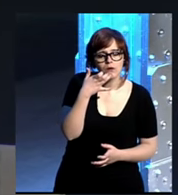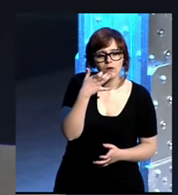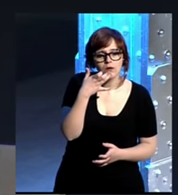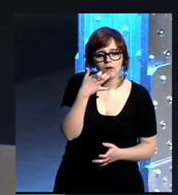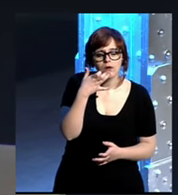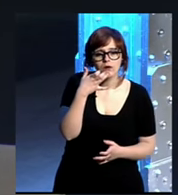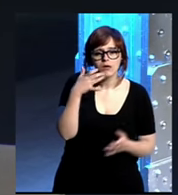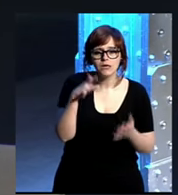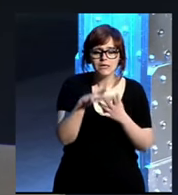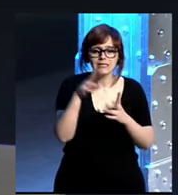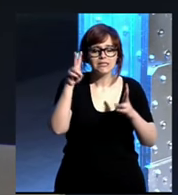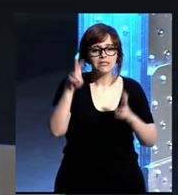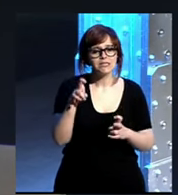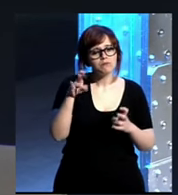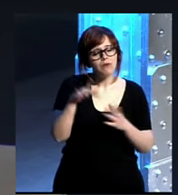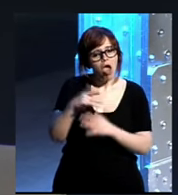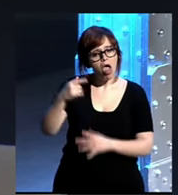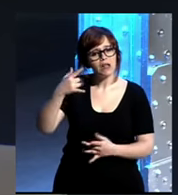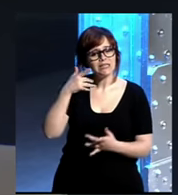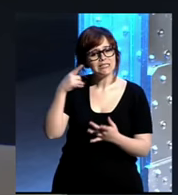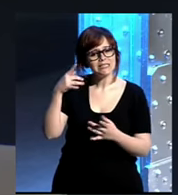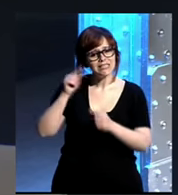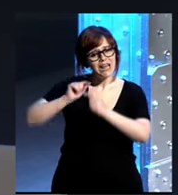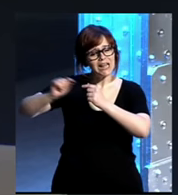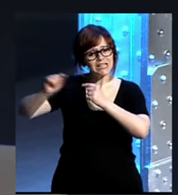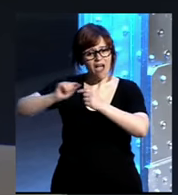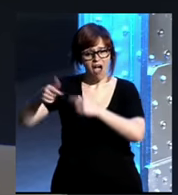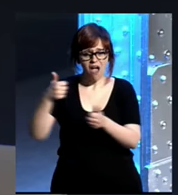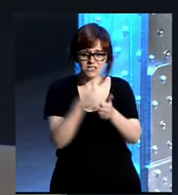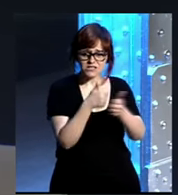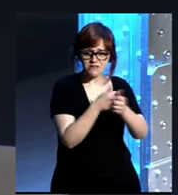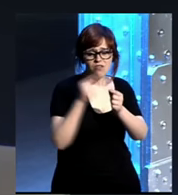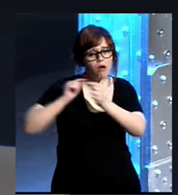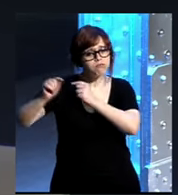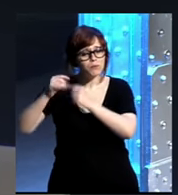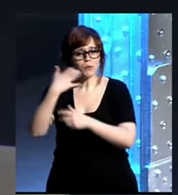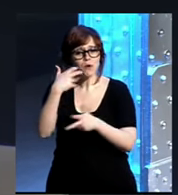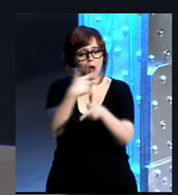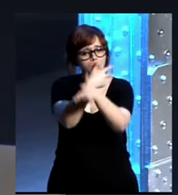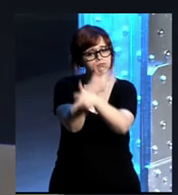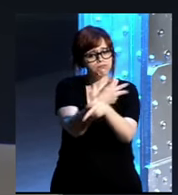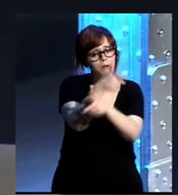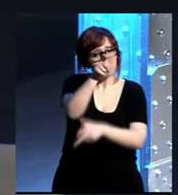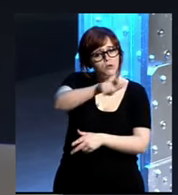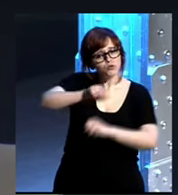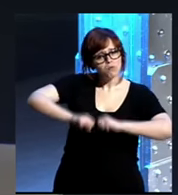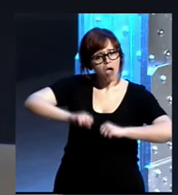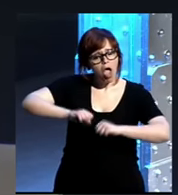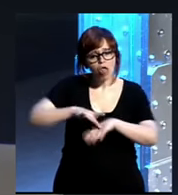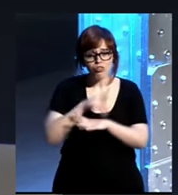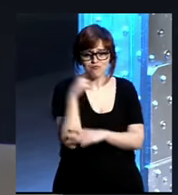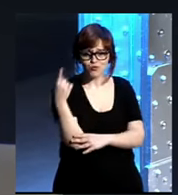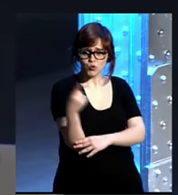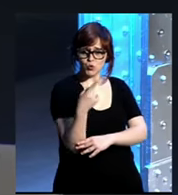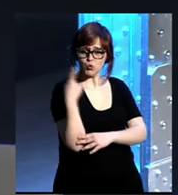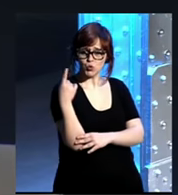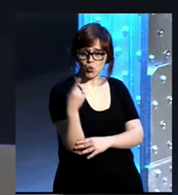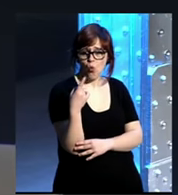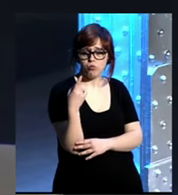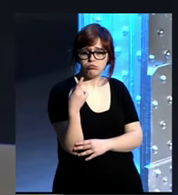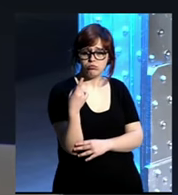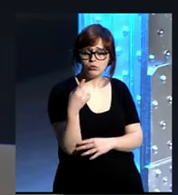de teleasistencia con videoconferencia para mayores en soledad. Eso tiene un tratamiento X y